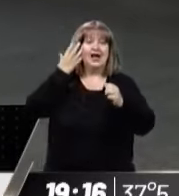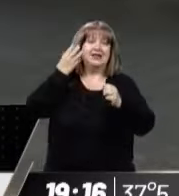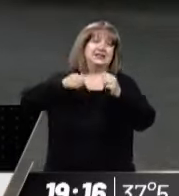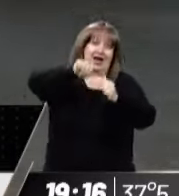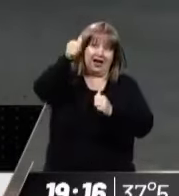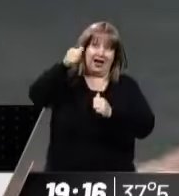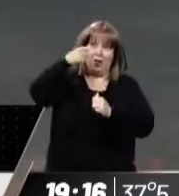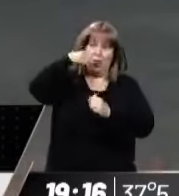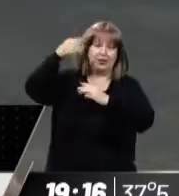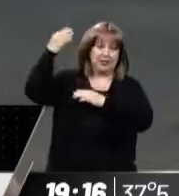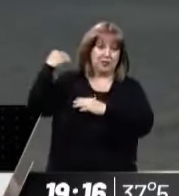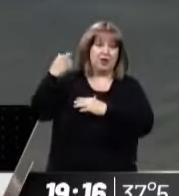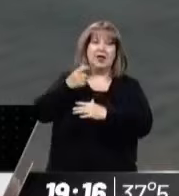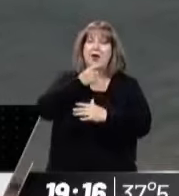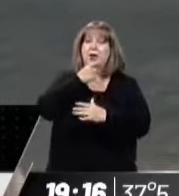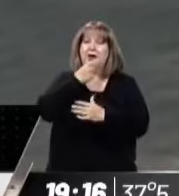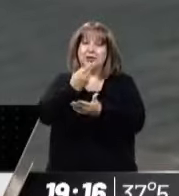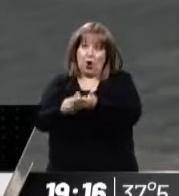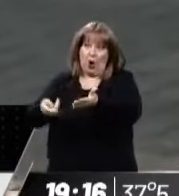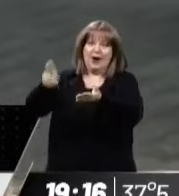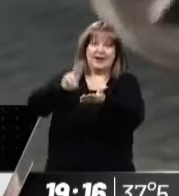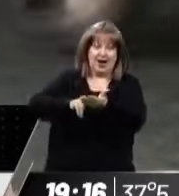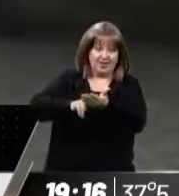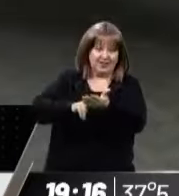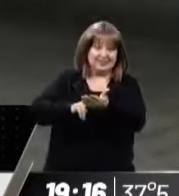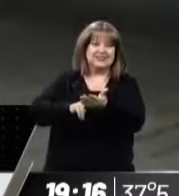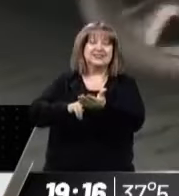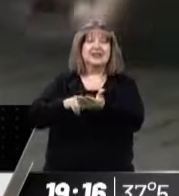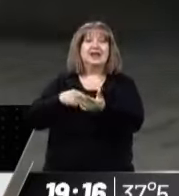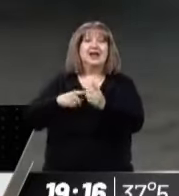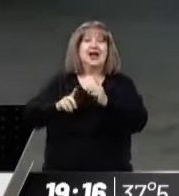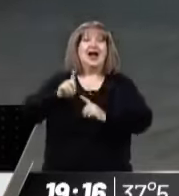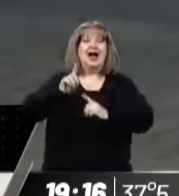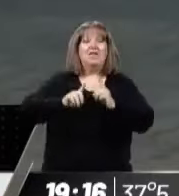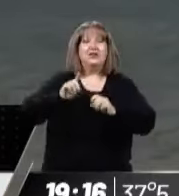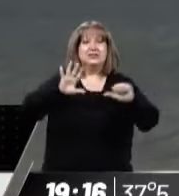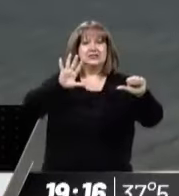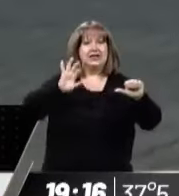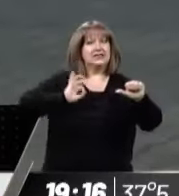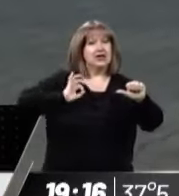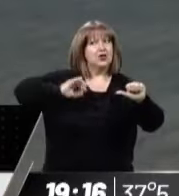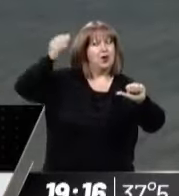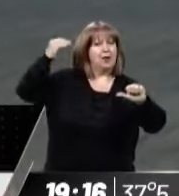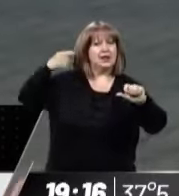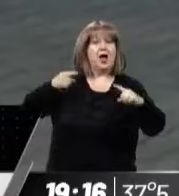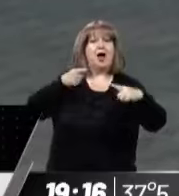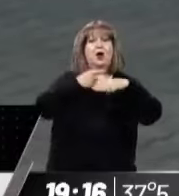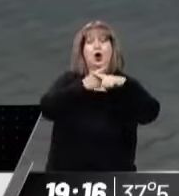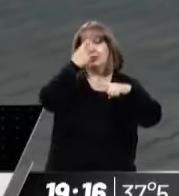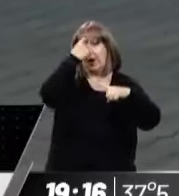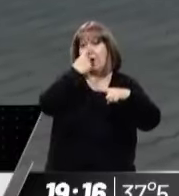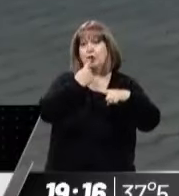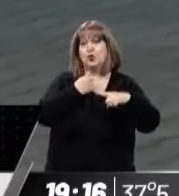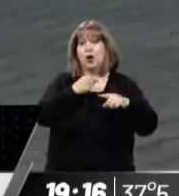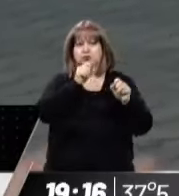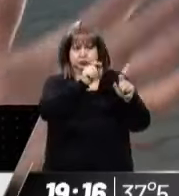última vez y ahora la vamos a repetir de nuevo, ¿no? Es que fracasamos en casa hace 6 años contra Portugal. Ganaron